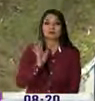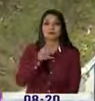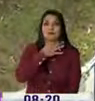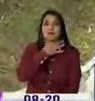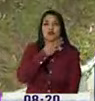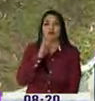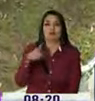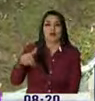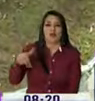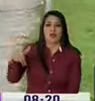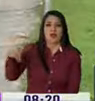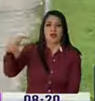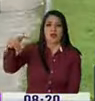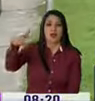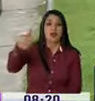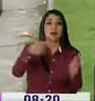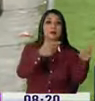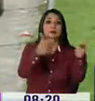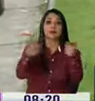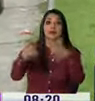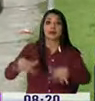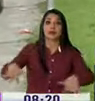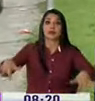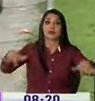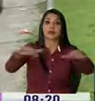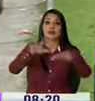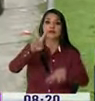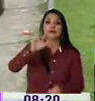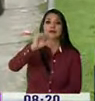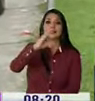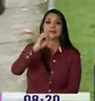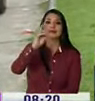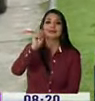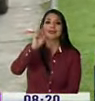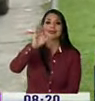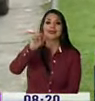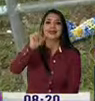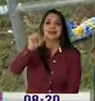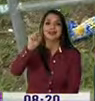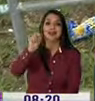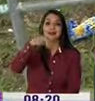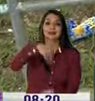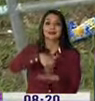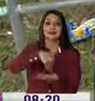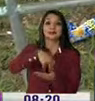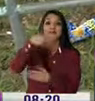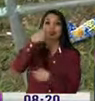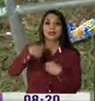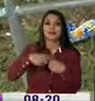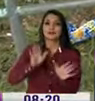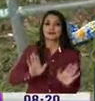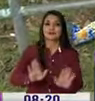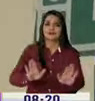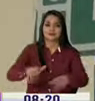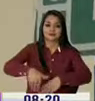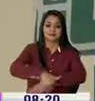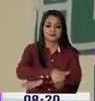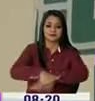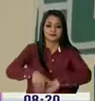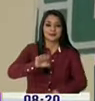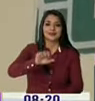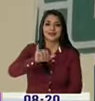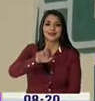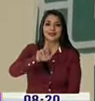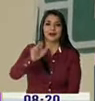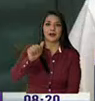evitar caminar por el mirador que está ubicado en el sector de la Vicentina Baja, centro norte de Quito, entre las calles Antonio Sierra y